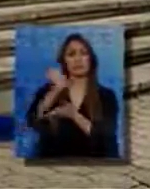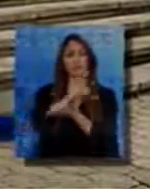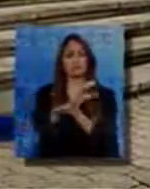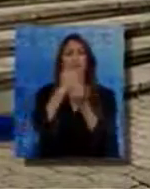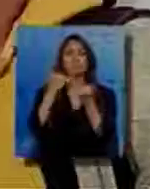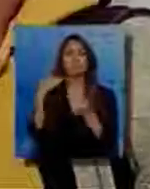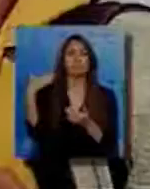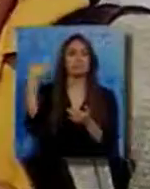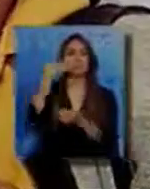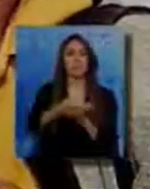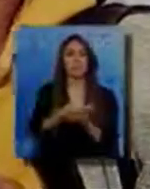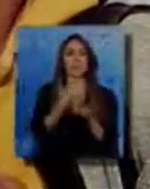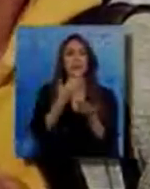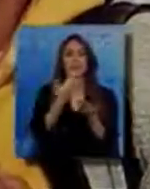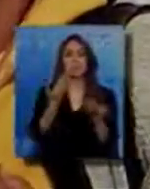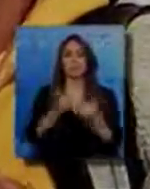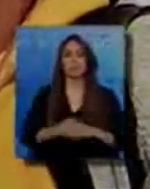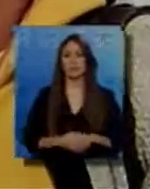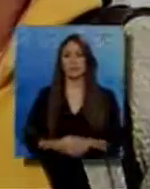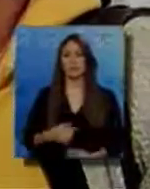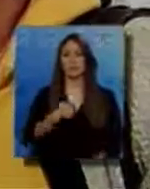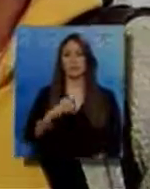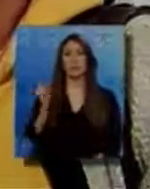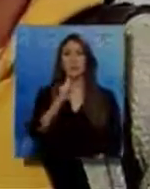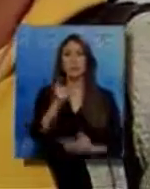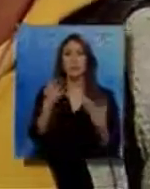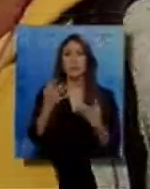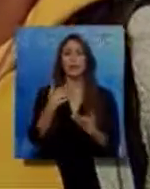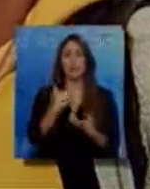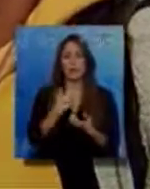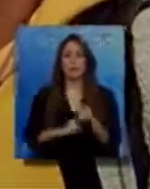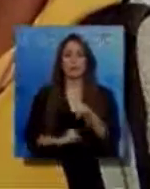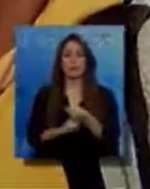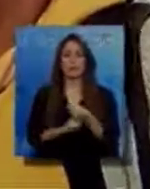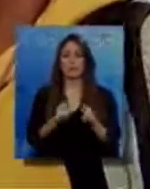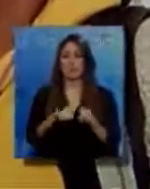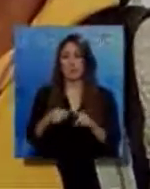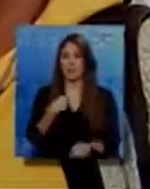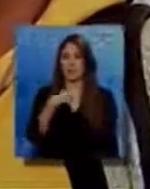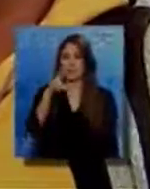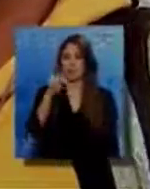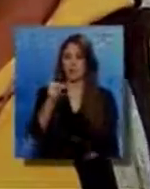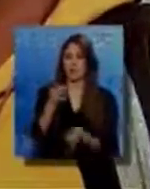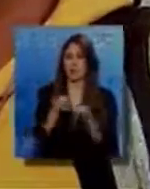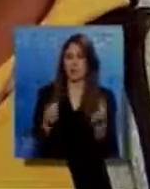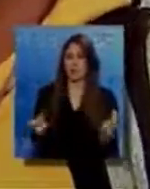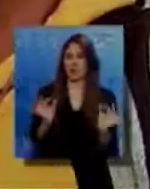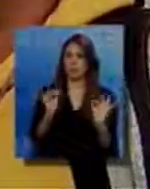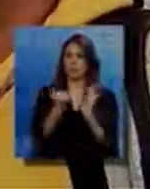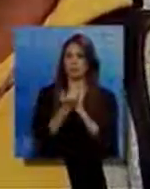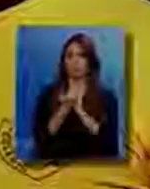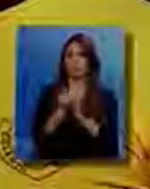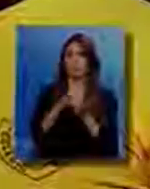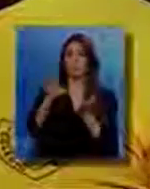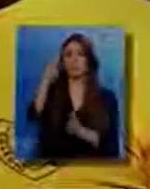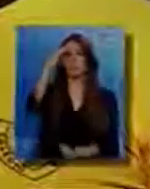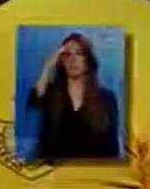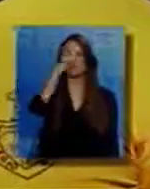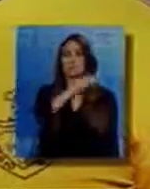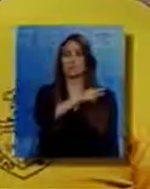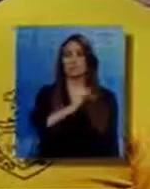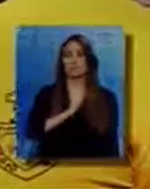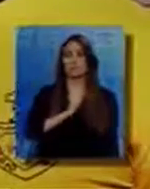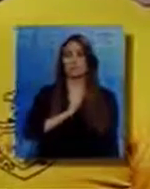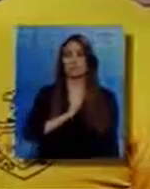llegaron a protestar. Nosotros no queremos ser una carga, queremos aportar, pero queremos que se mantenga la calidad y la identidad de los colegios militares. Tenemos que